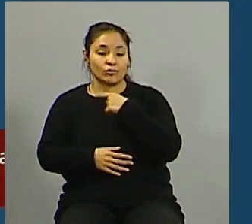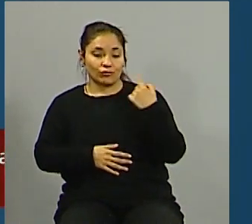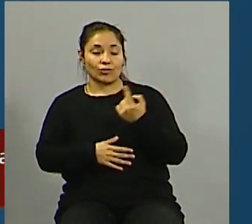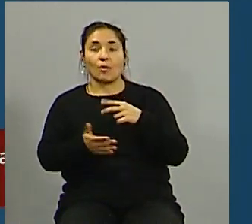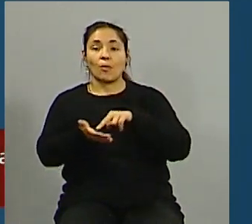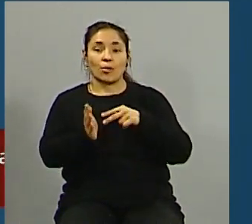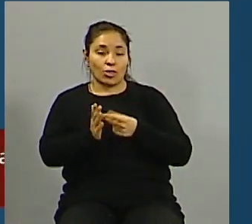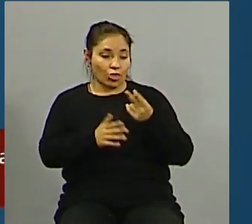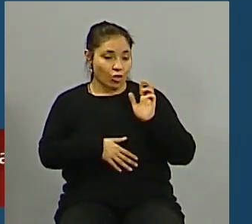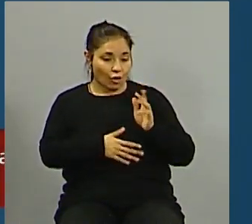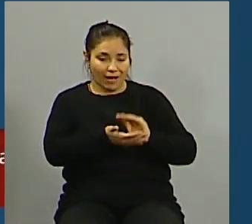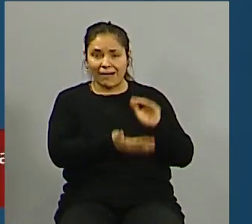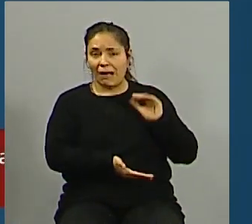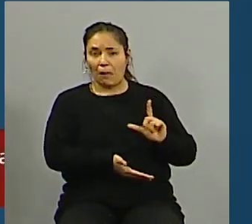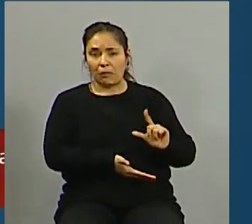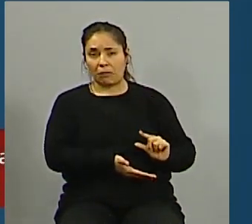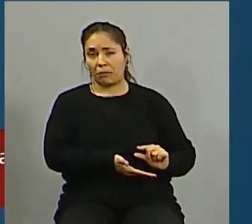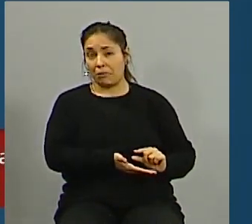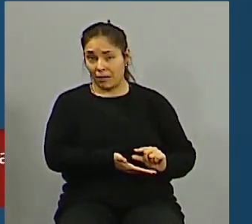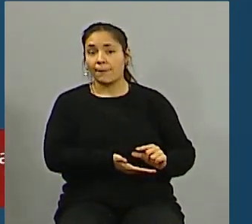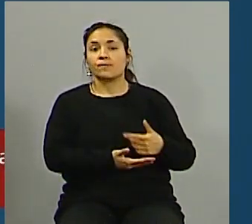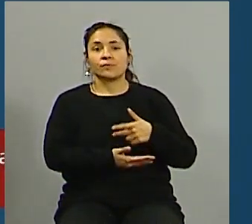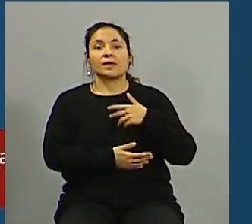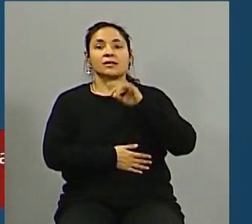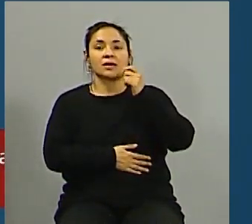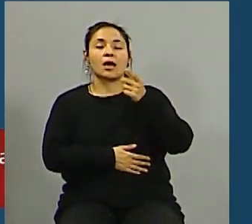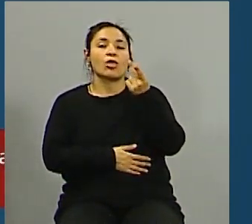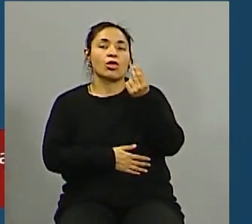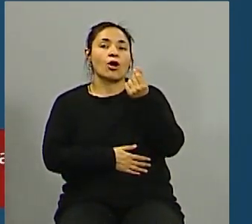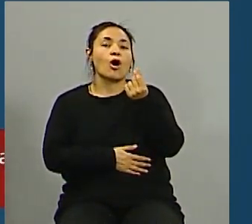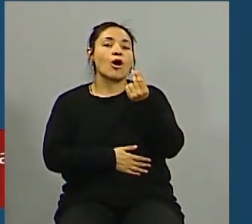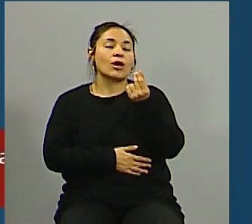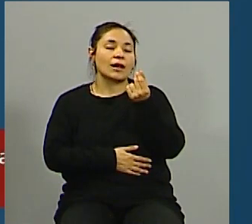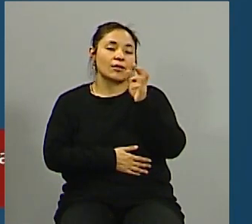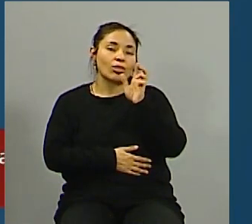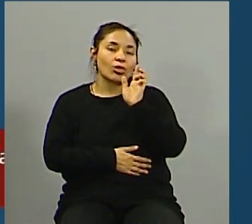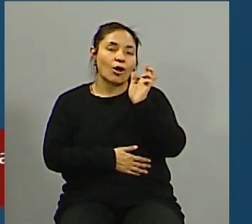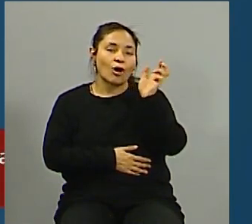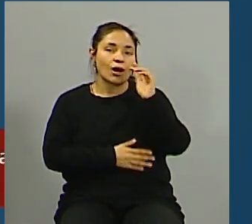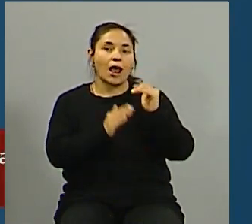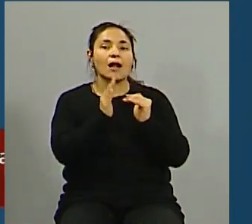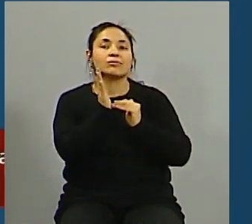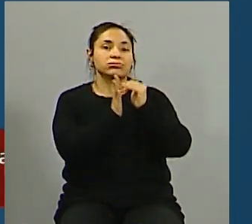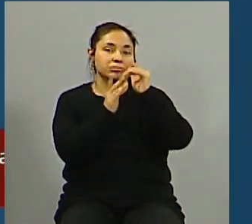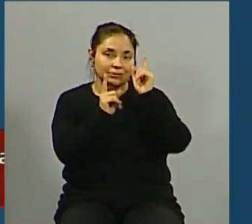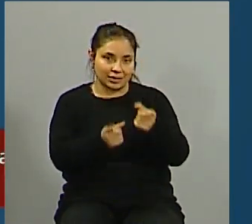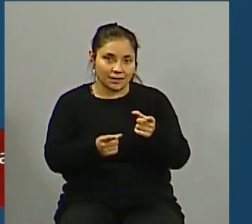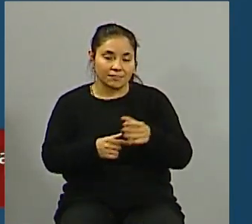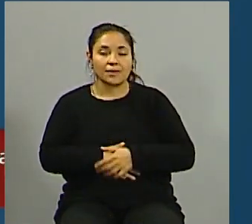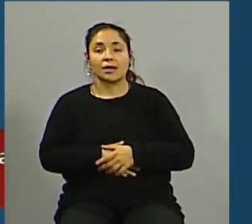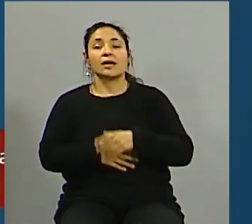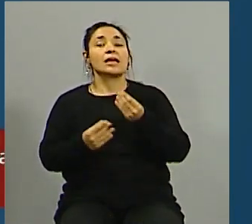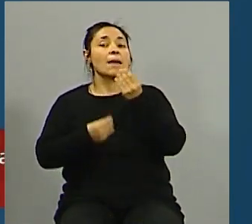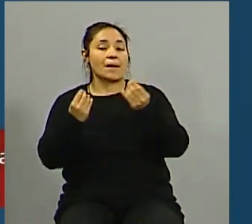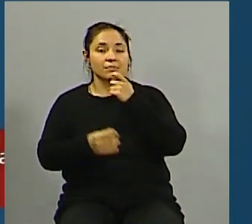la disponibilidad de dólares, termina impactando en un aumento de la cotización de la divisa. El problema se solucionaría si la